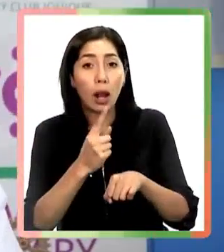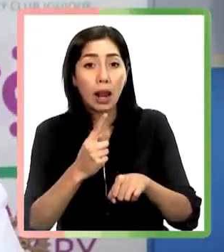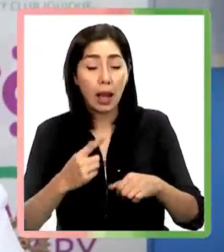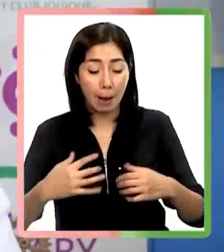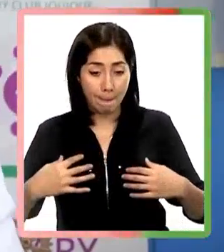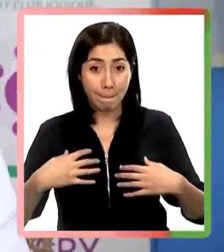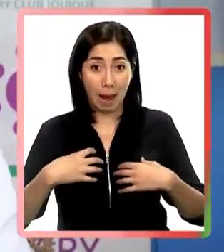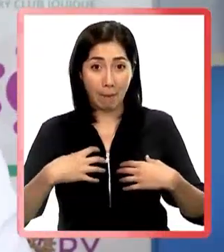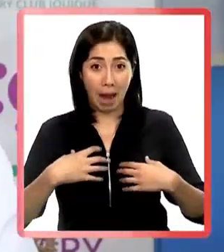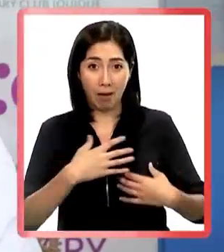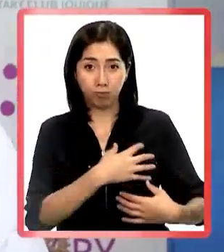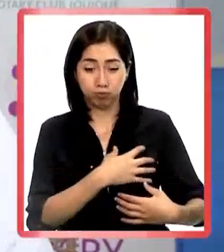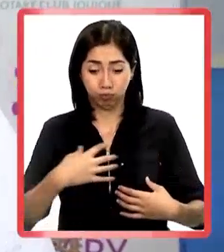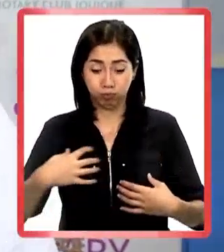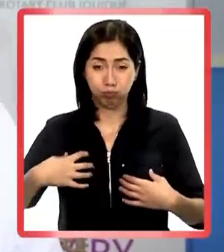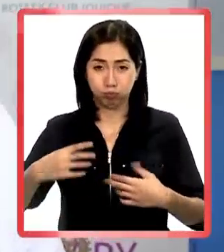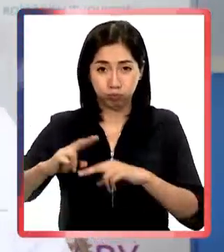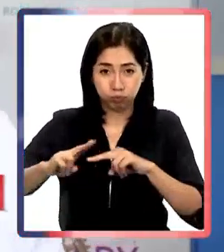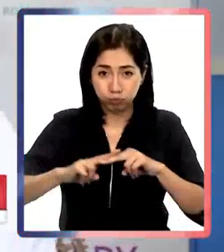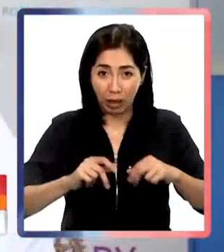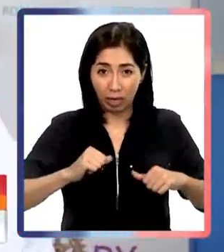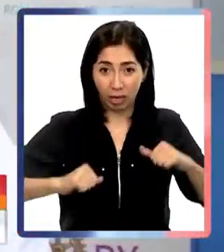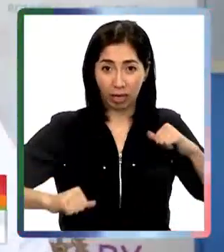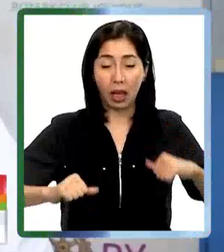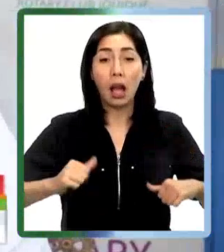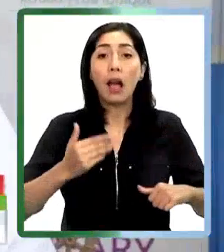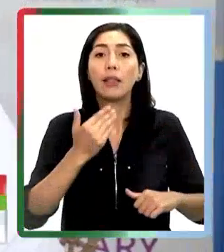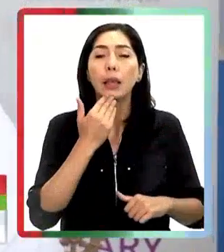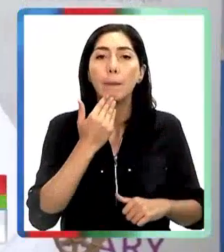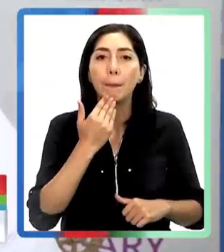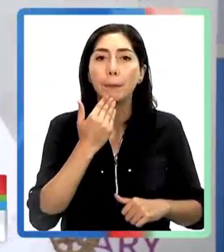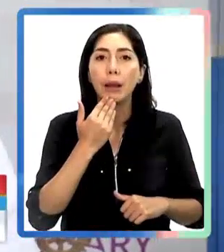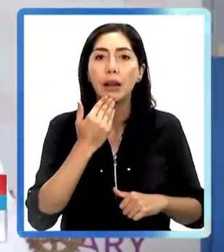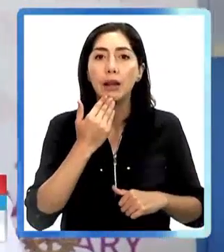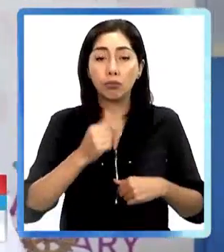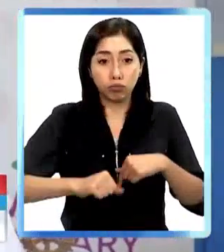mamaria y posteriormente hicimos abdominoplastía